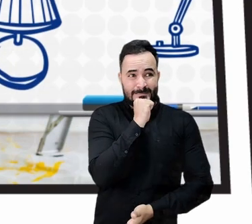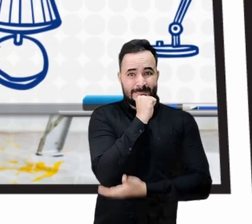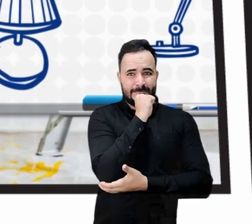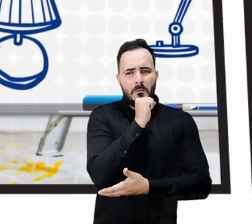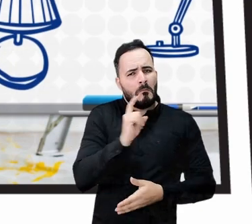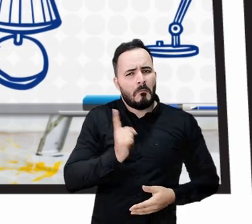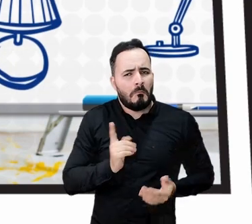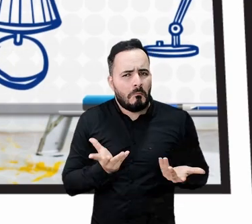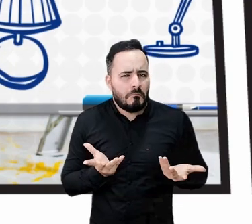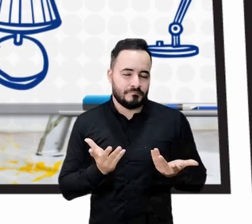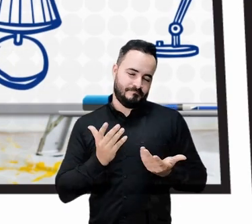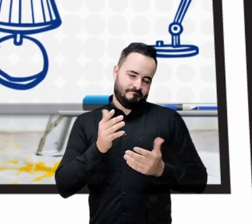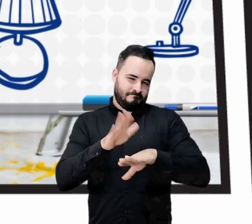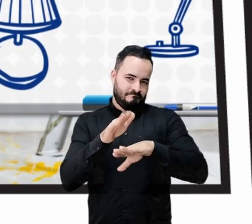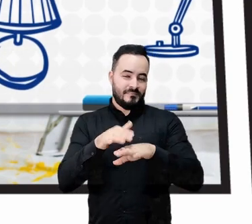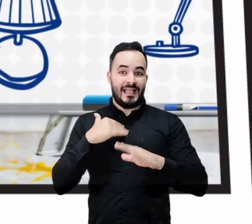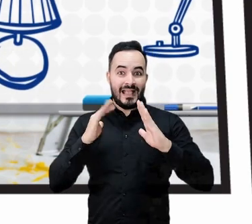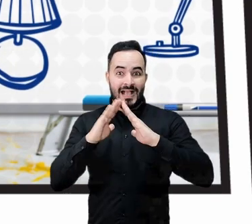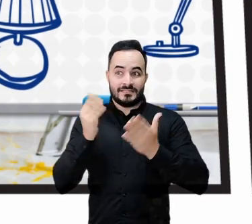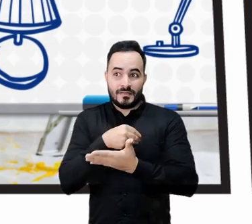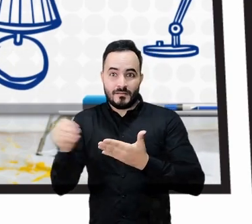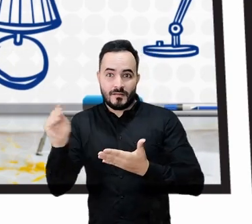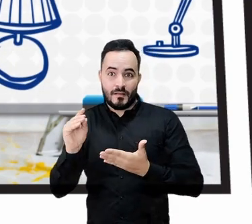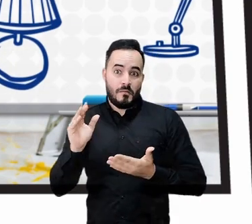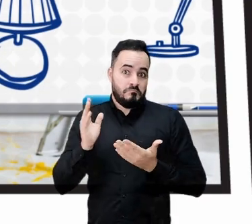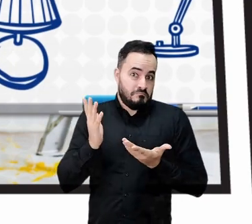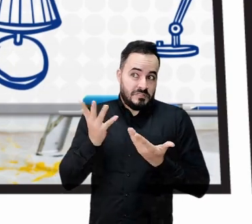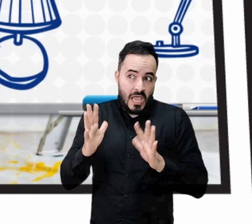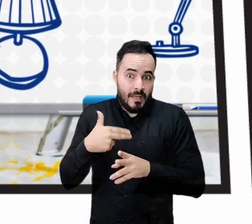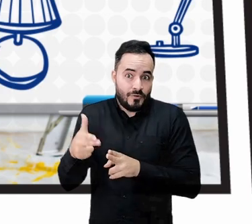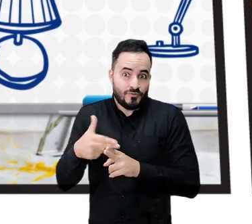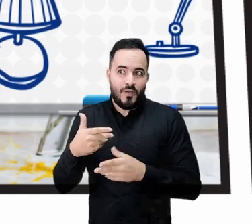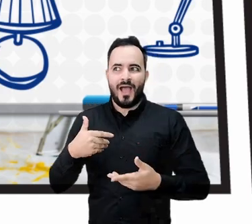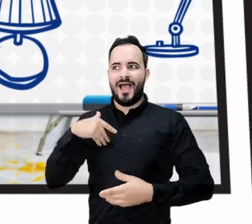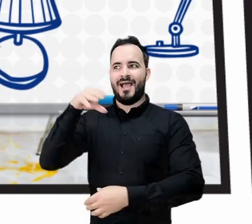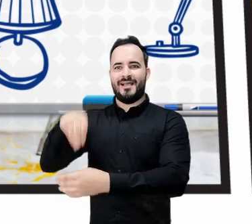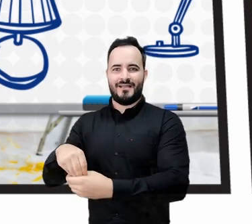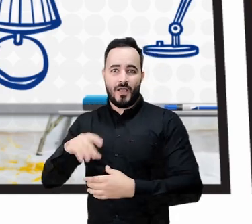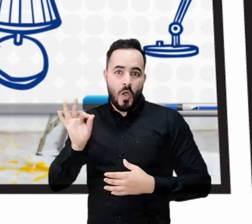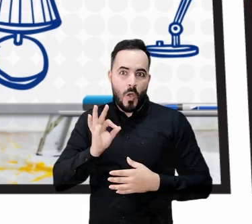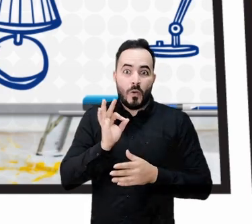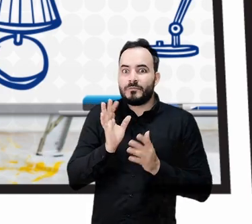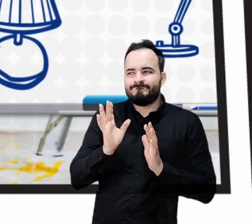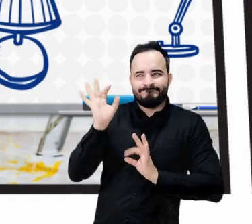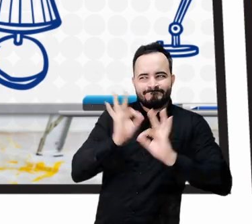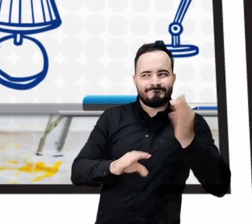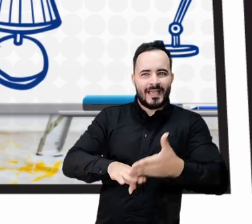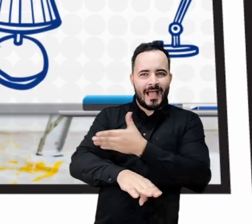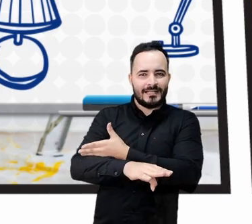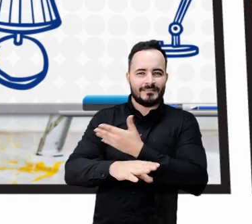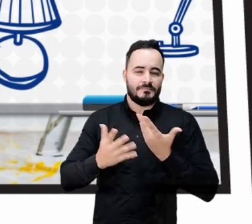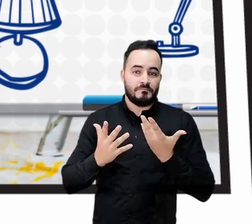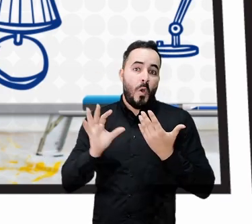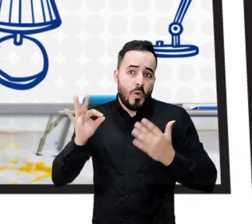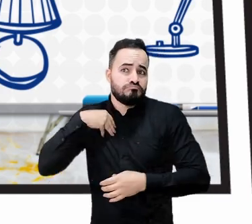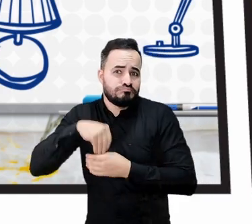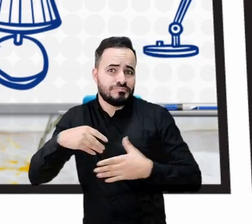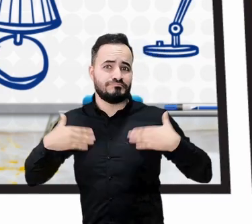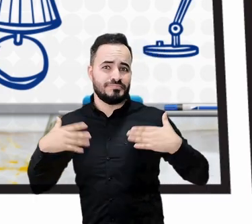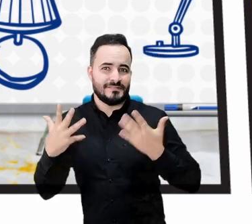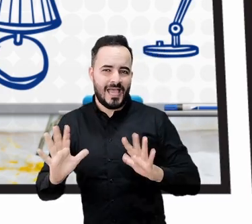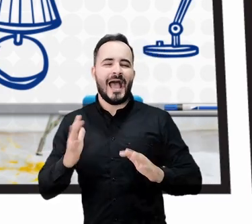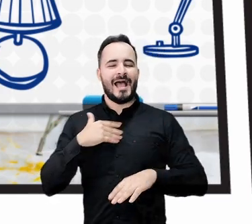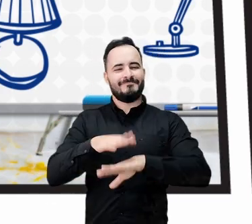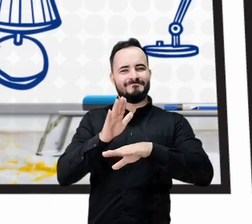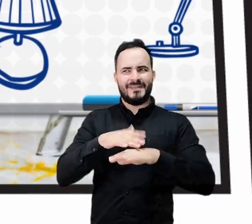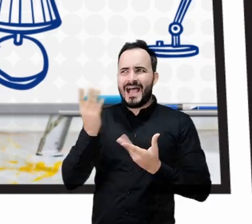o estás a punto de hacerlo, seguramente habrás pensado en cómo decorarlo sin gastar mucho. Pues bien, FNA Te Enseña habló con